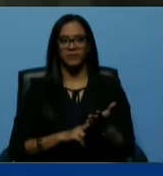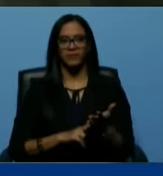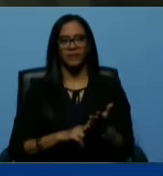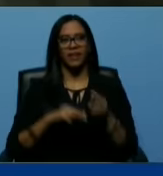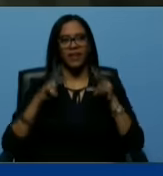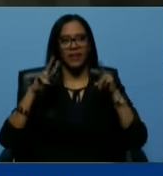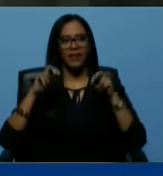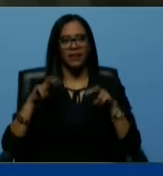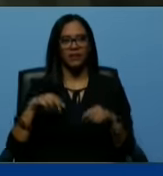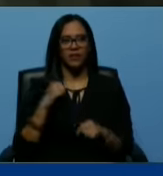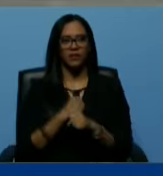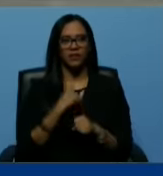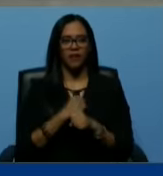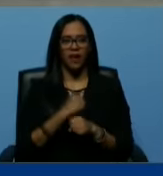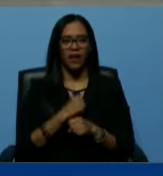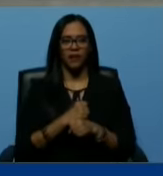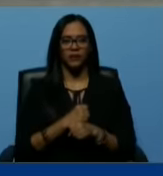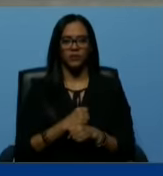Revisando y trabajando